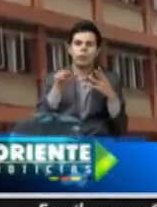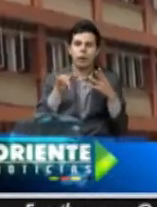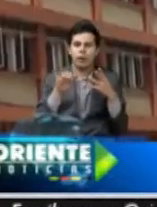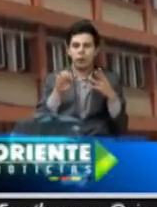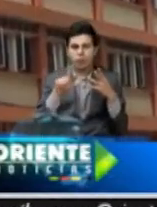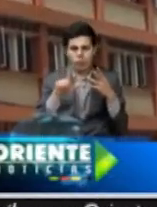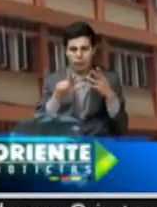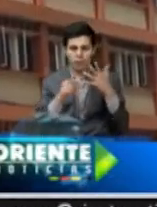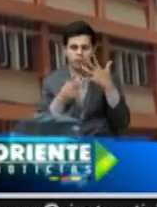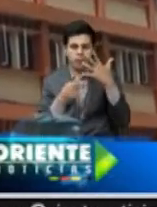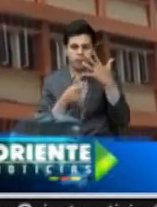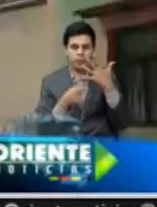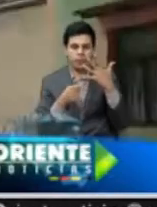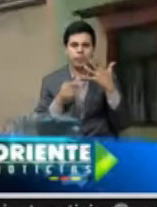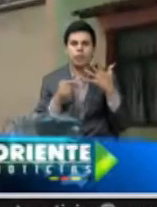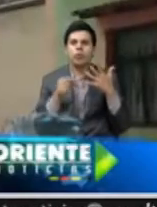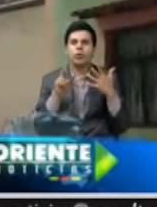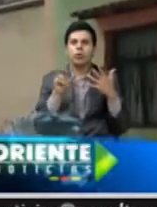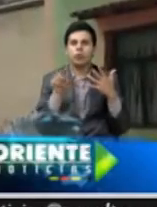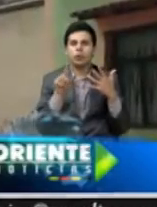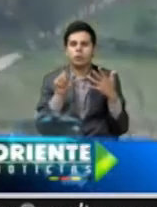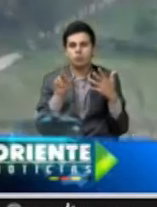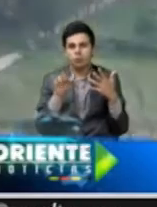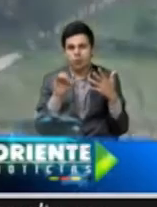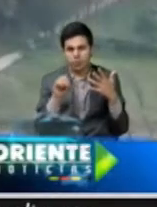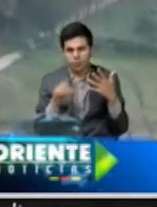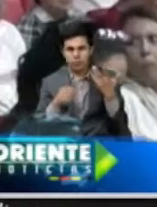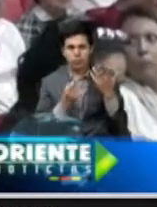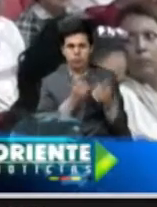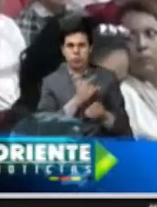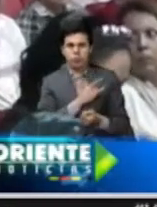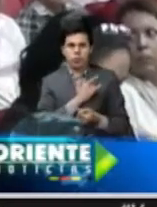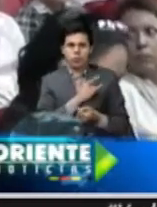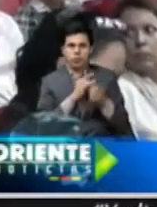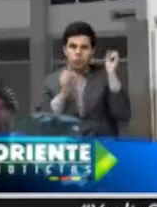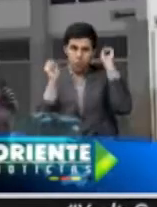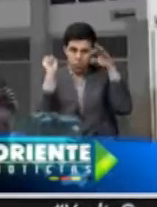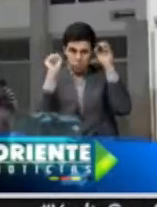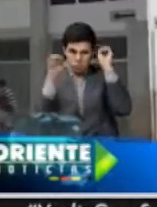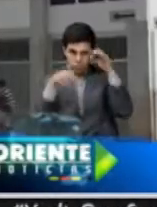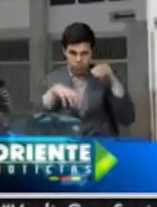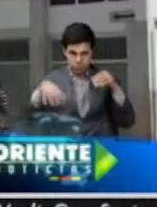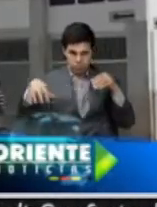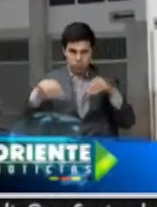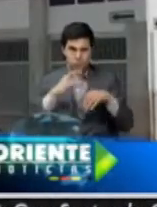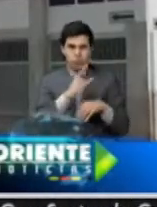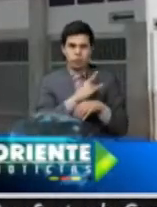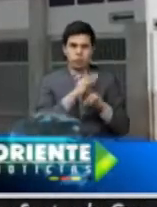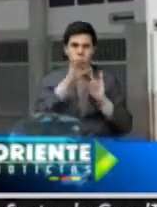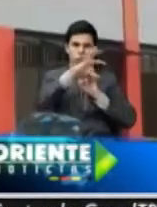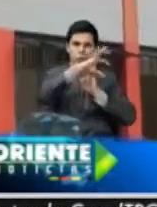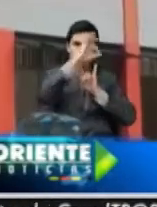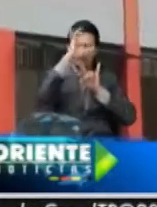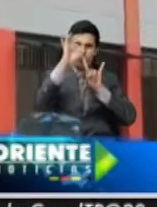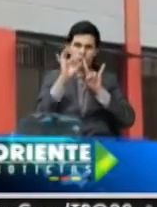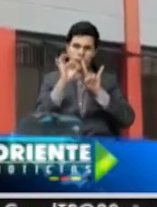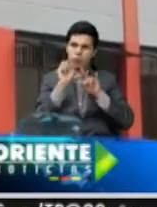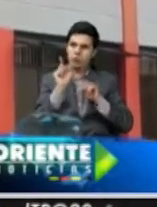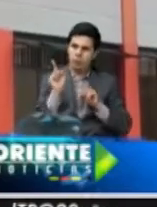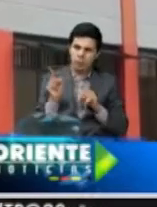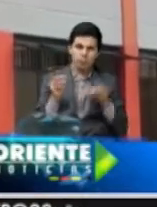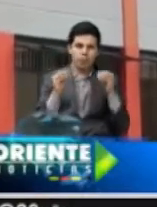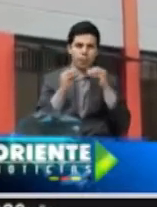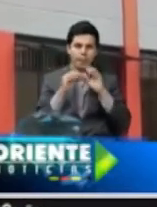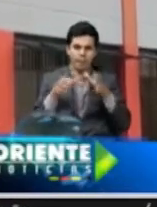González, el Colegio Nuestra Señora del Rosario, la Universidad Industrial de Santander, Universidad Abierta y a Distancia UNAD y el